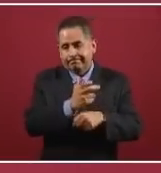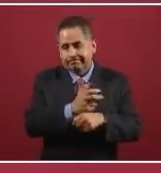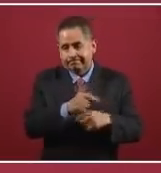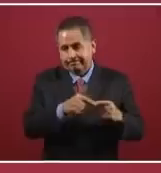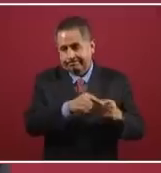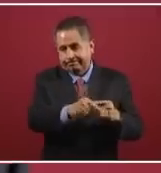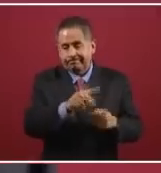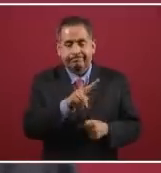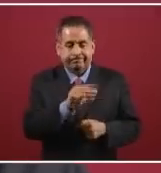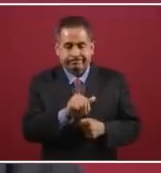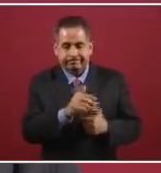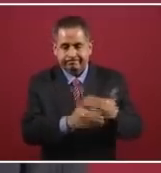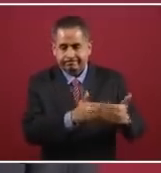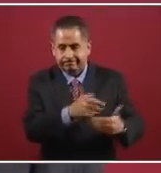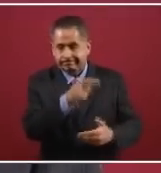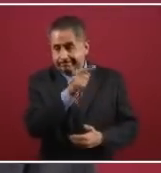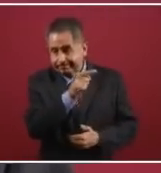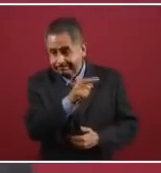y